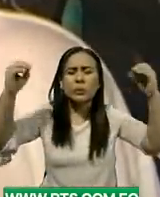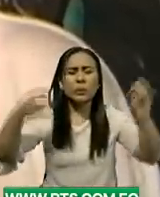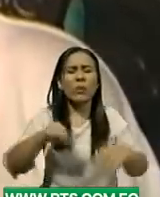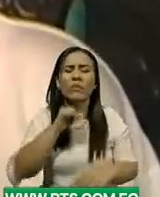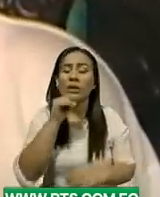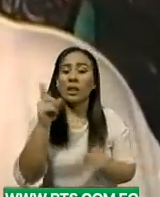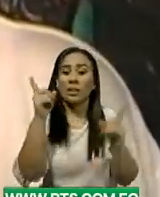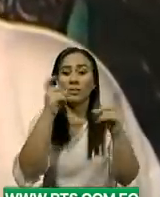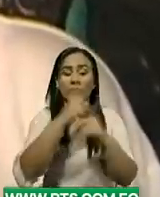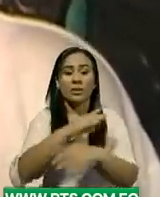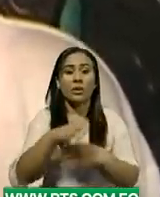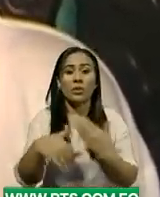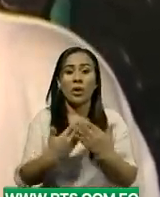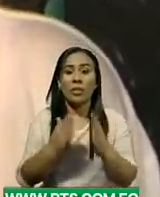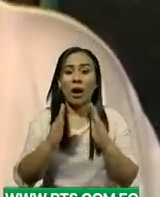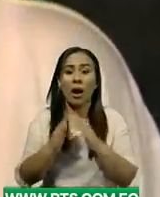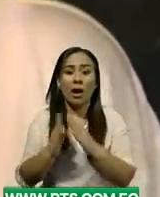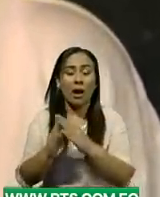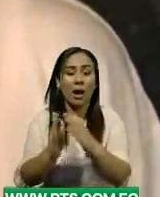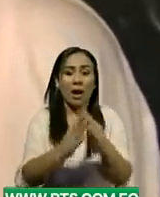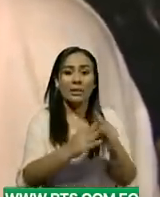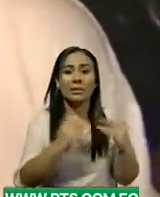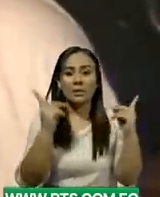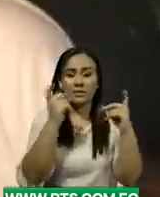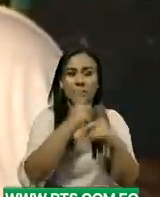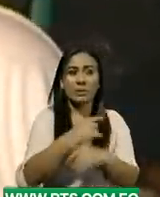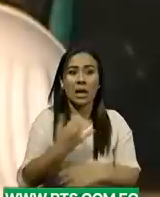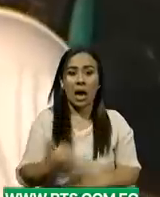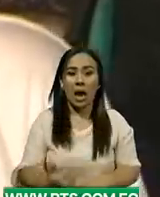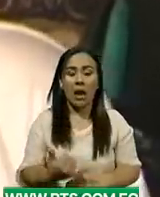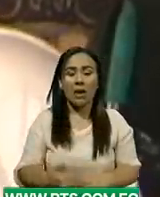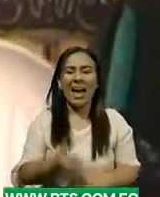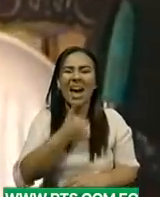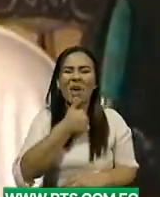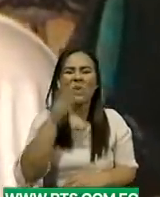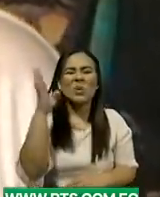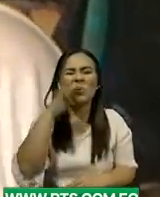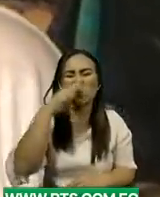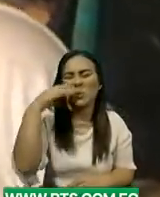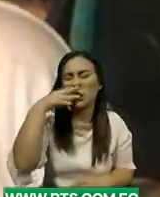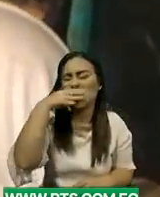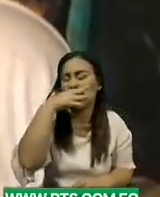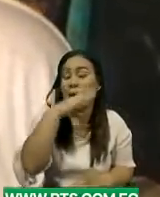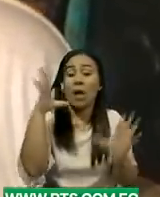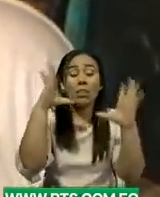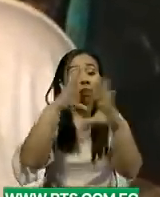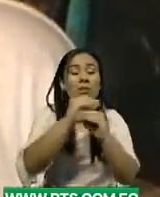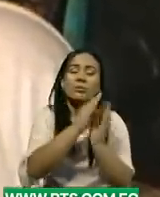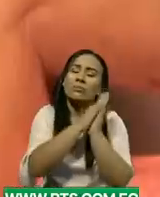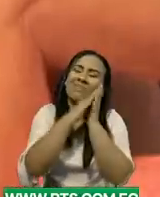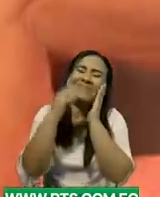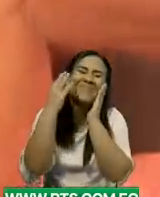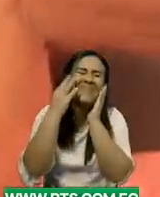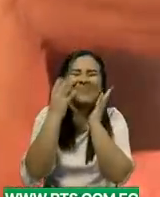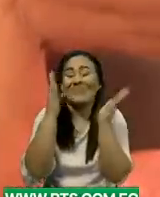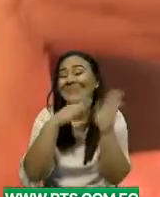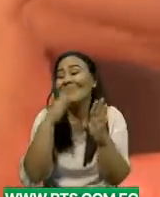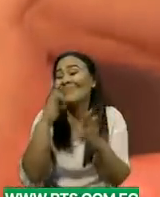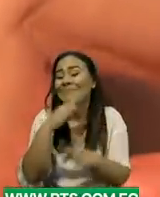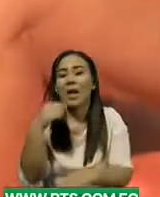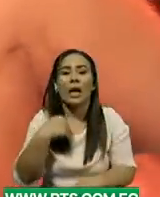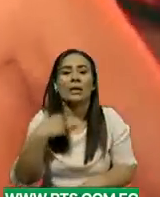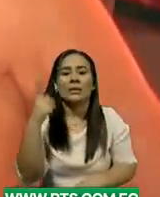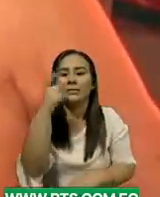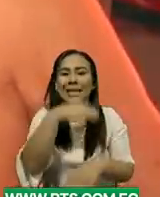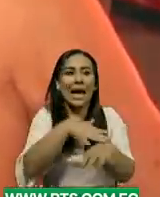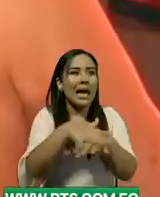inundado toda la casa de agua. Estamos con un agua muy apestosa. De noche no se puede dormir. Se ha desbordado los